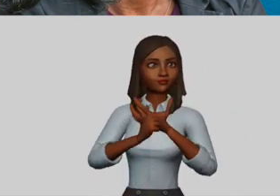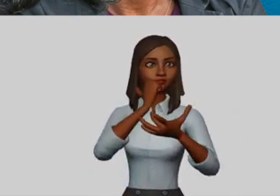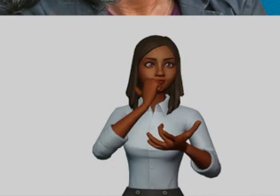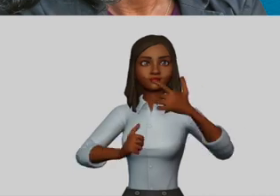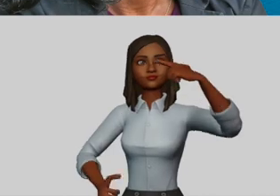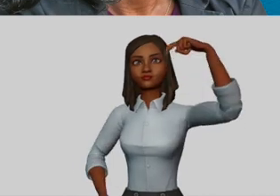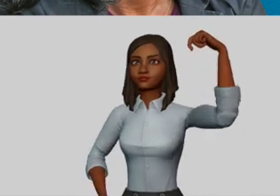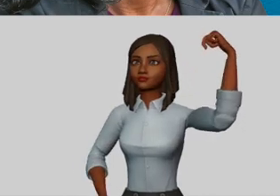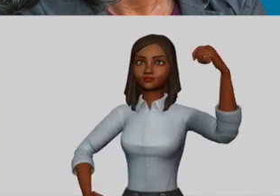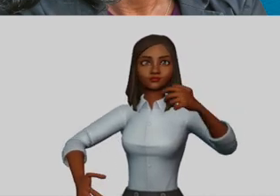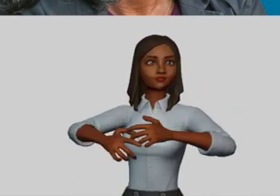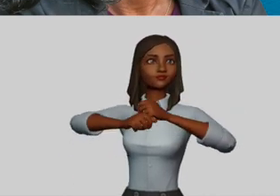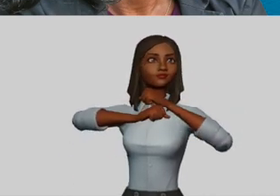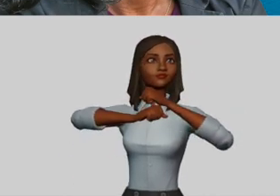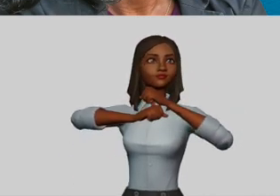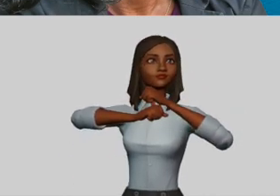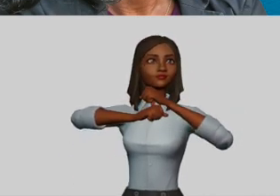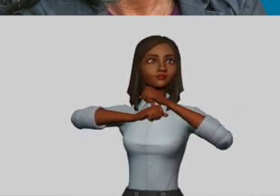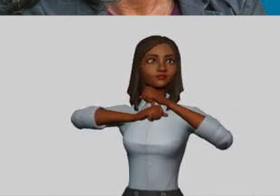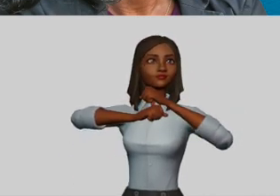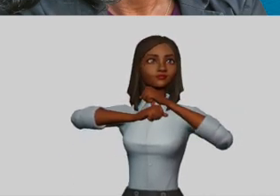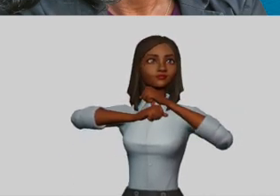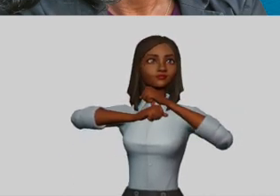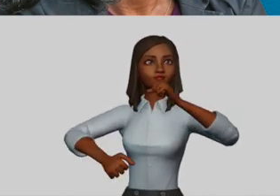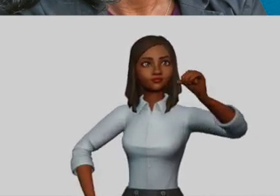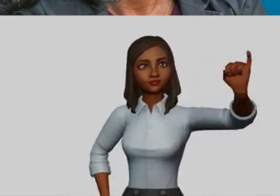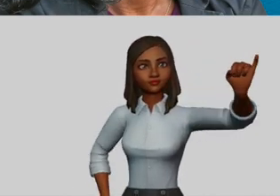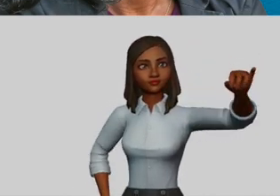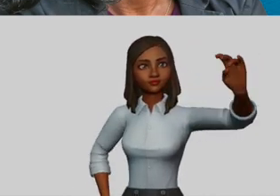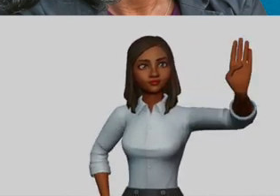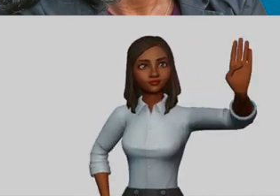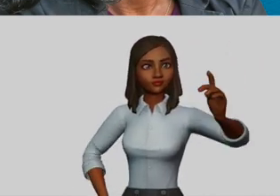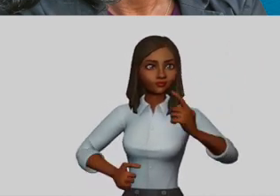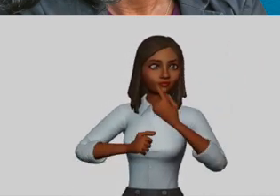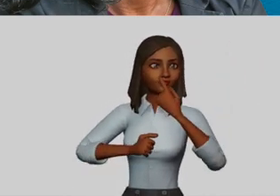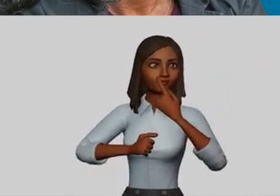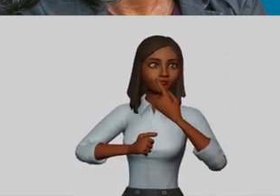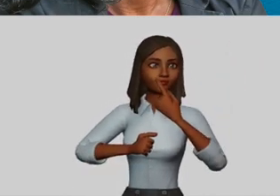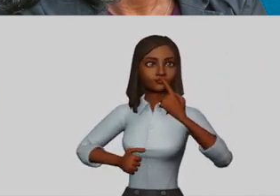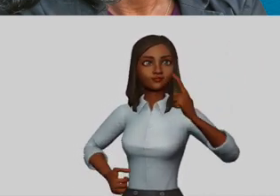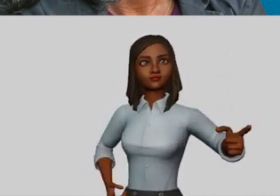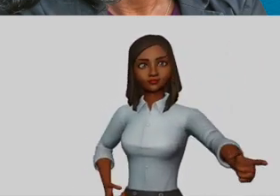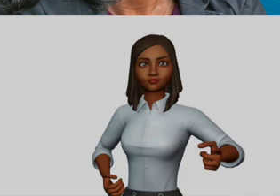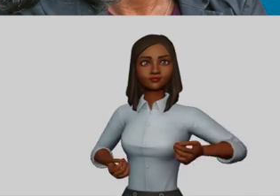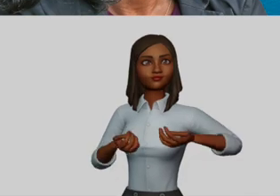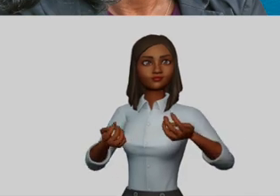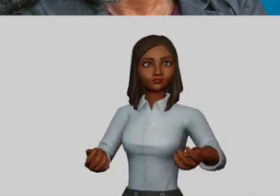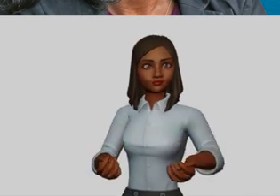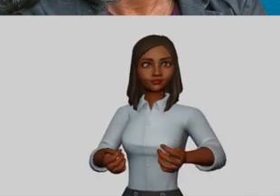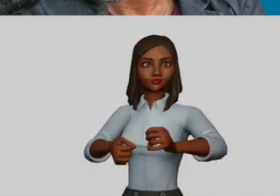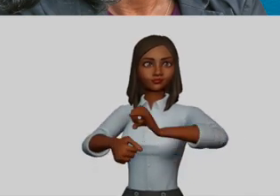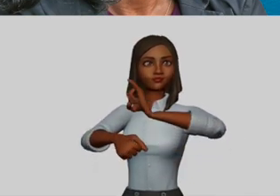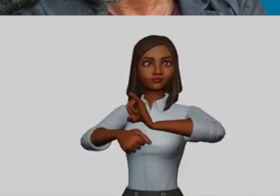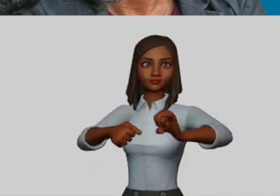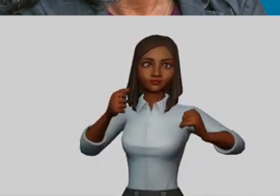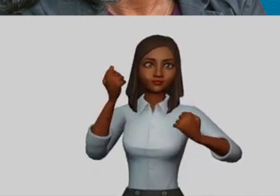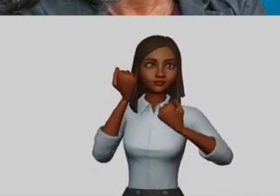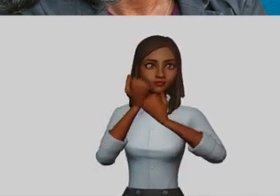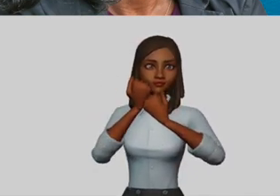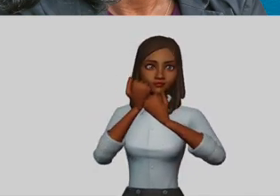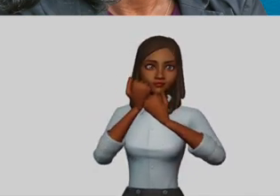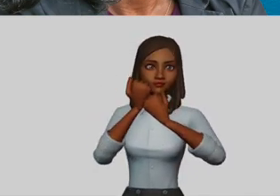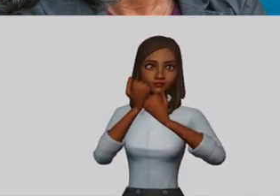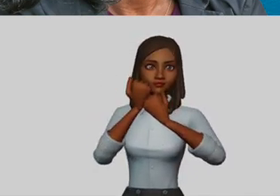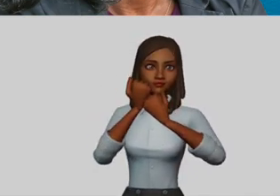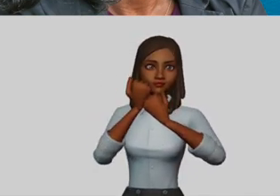que usan bancos. Entonces, uh-huh. Bancos financieros. ¿Por qué? Porque el tipo de comunicación que tú vas a tener en un banco va